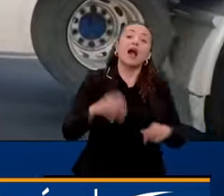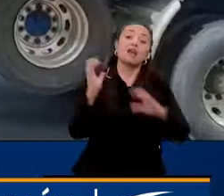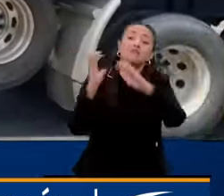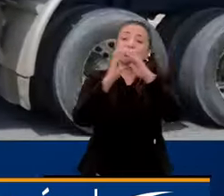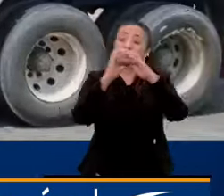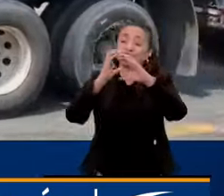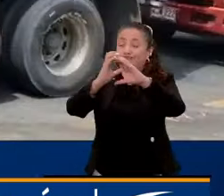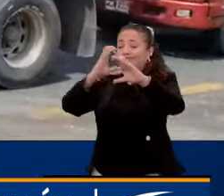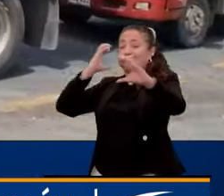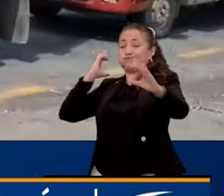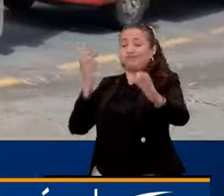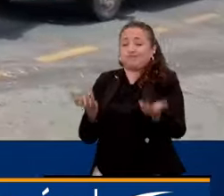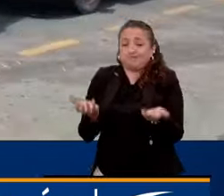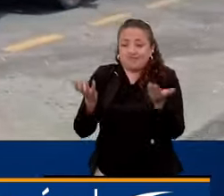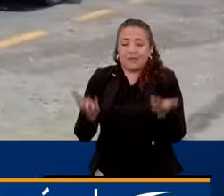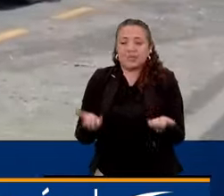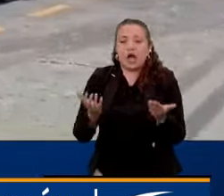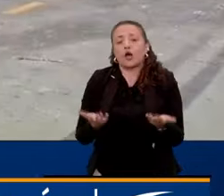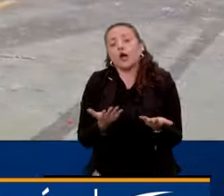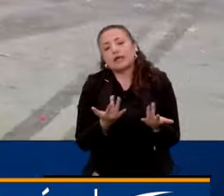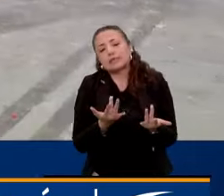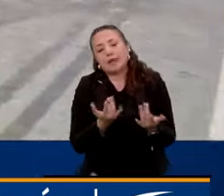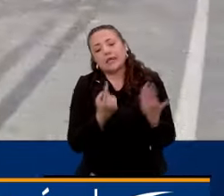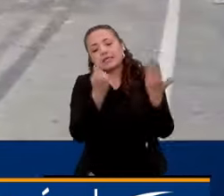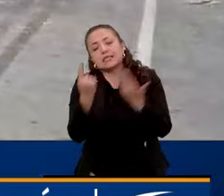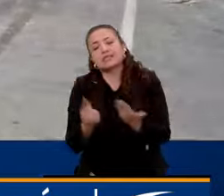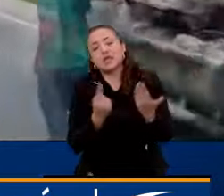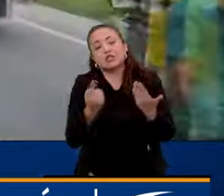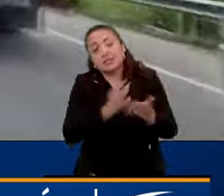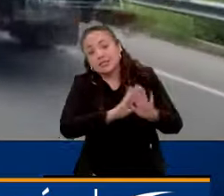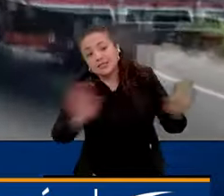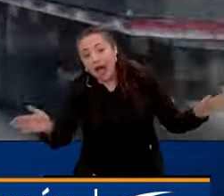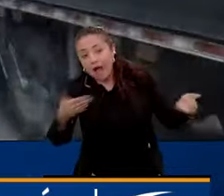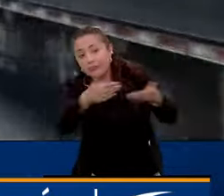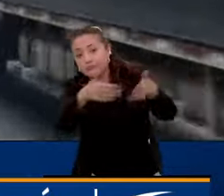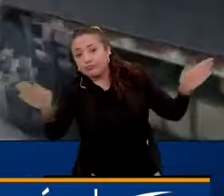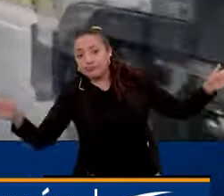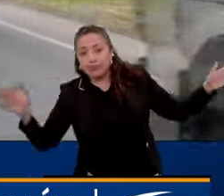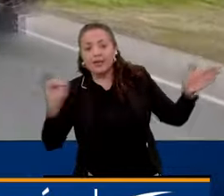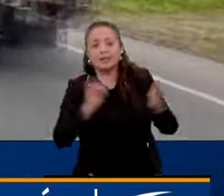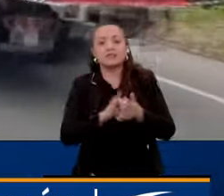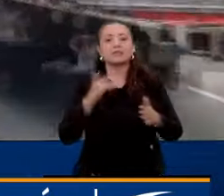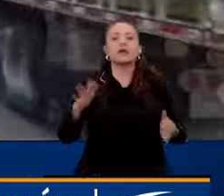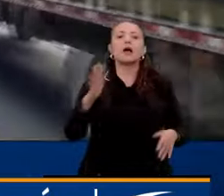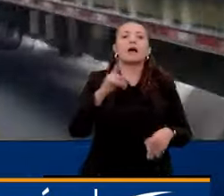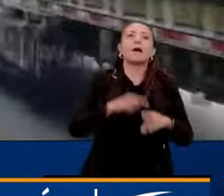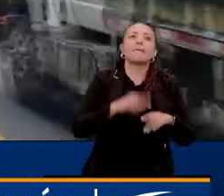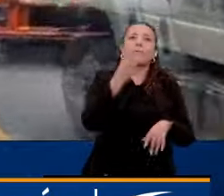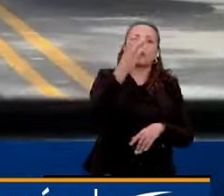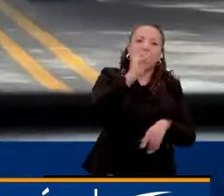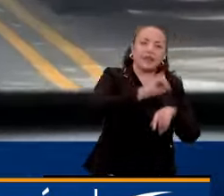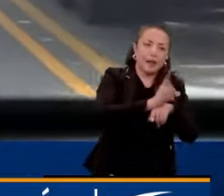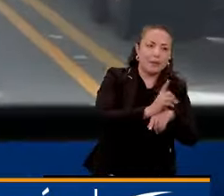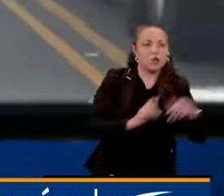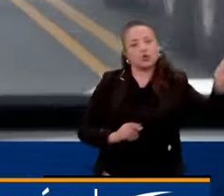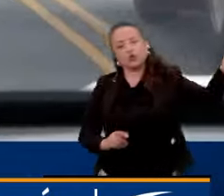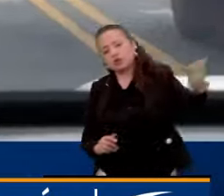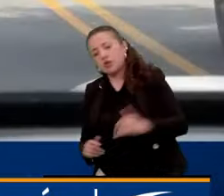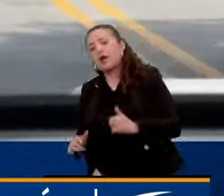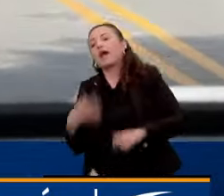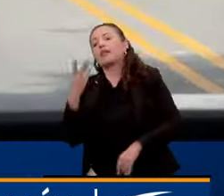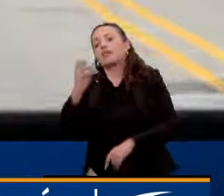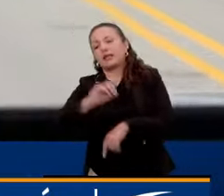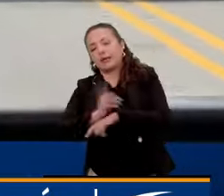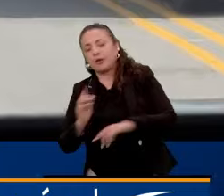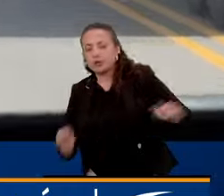pesado pesada siguen a la espera de 6 horas a que se levante el paro que se está levantando media hora de ida media hora de regreso para poder pasar